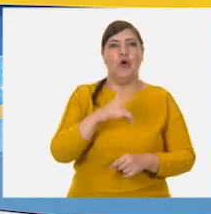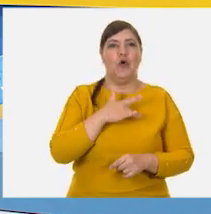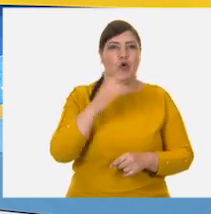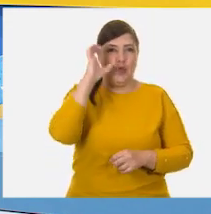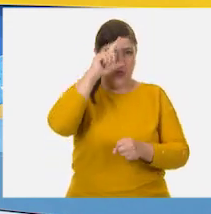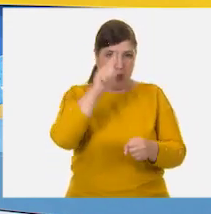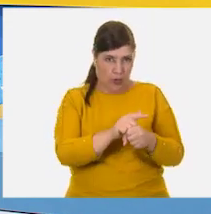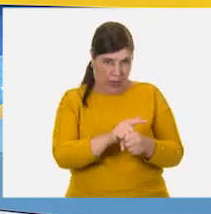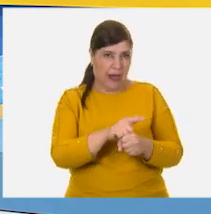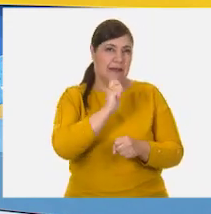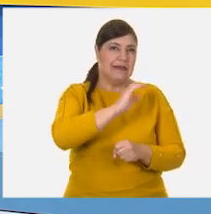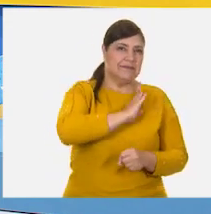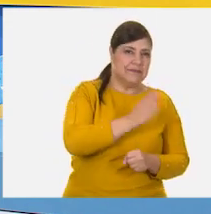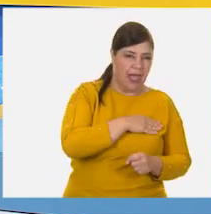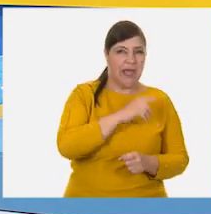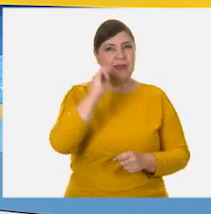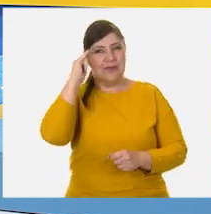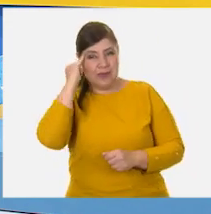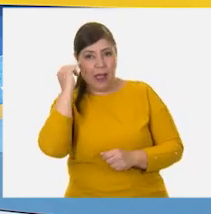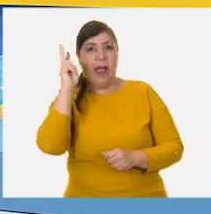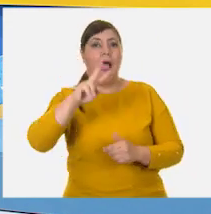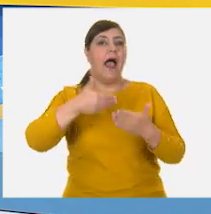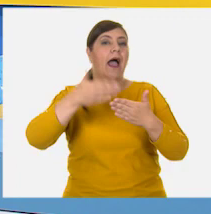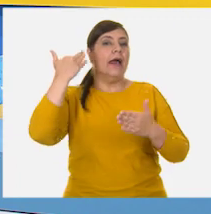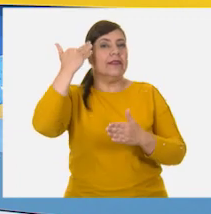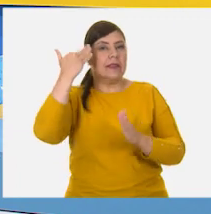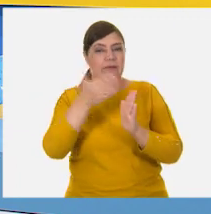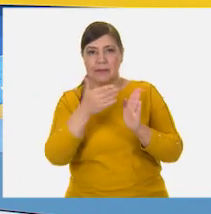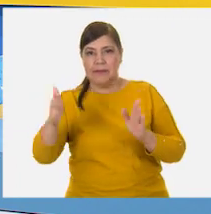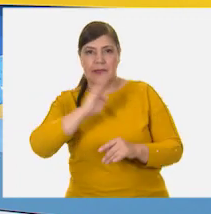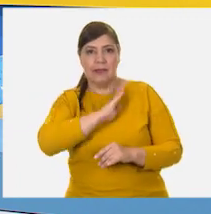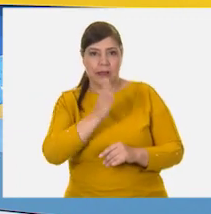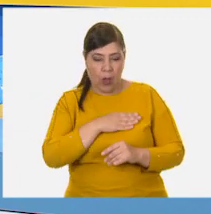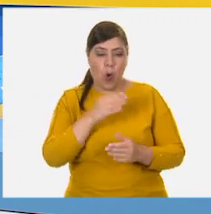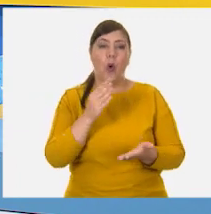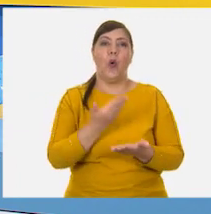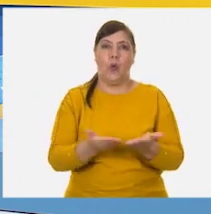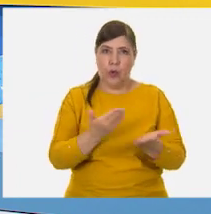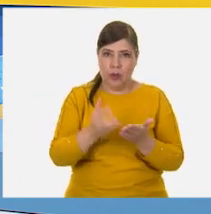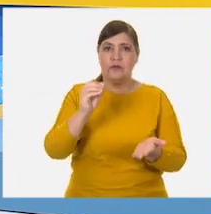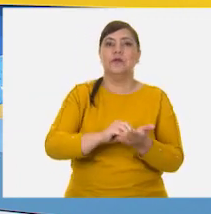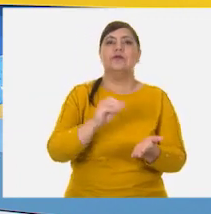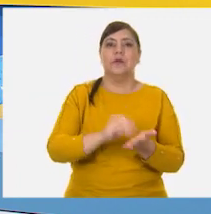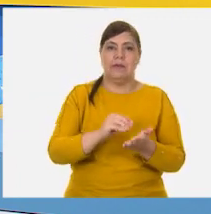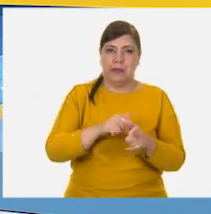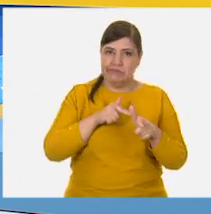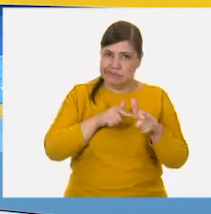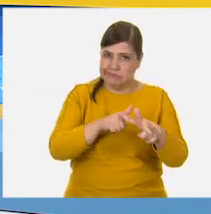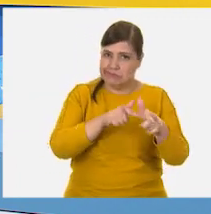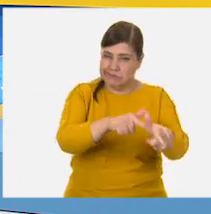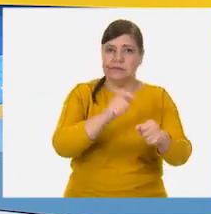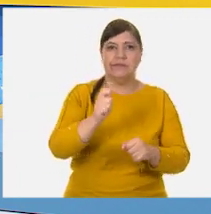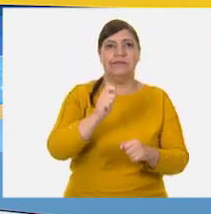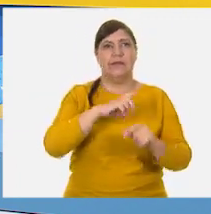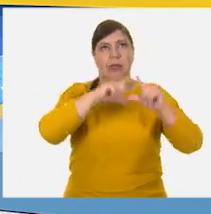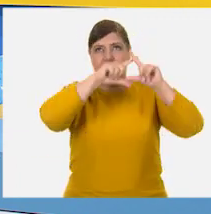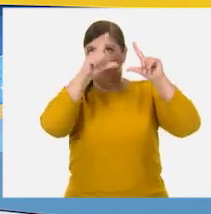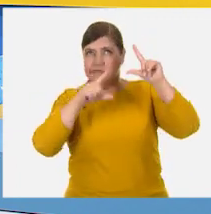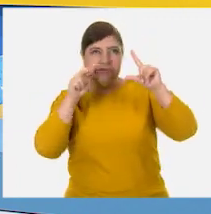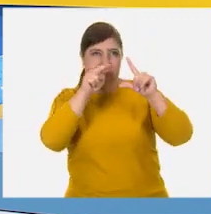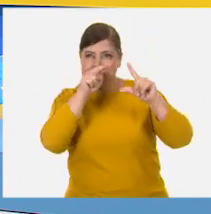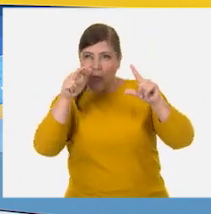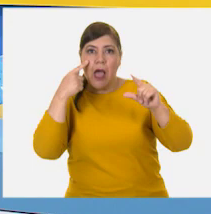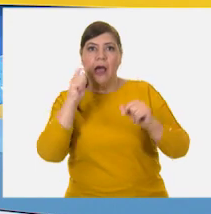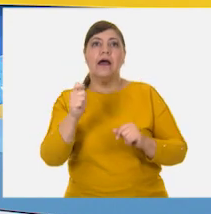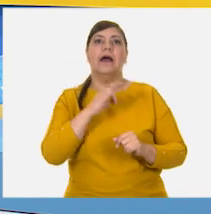que se vivió en la época virreinal y que continúa hasta nuestros días a lo largo de toda la República. Al igual que la